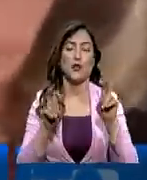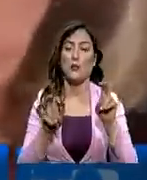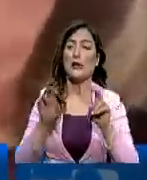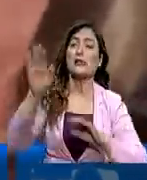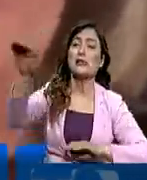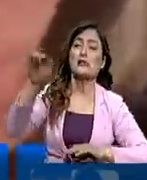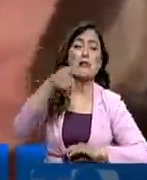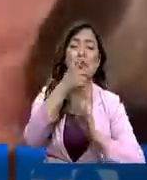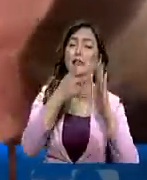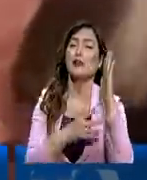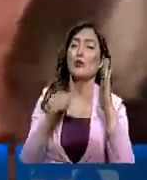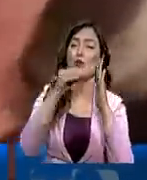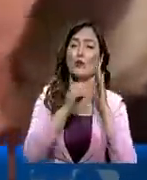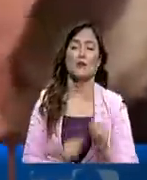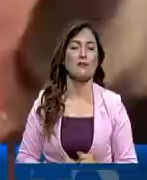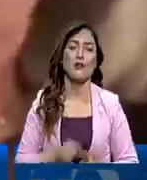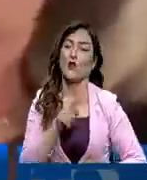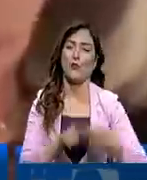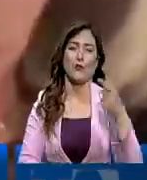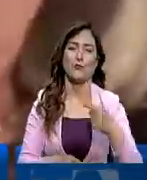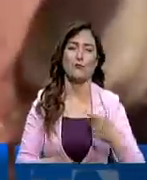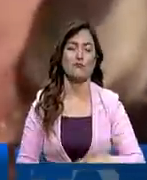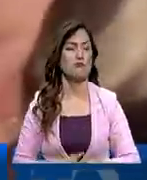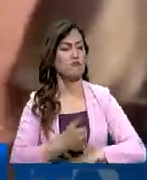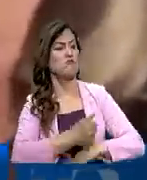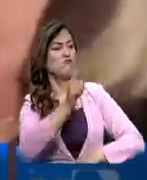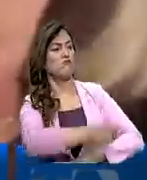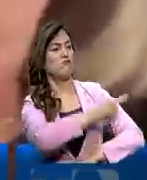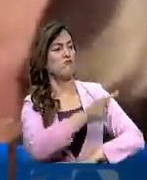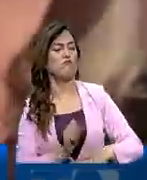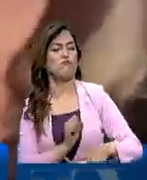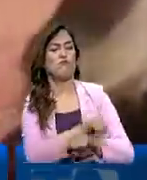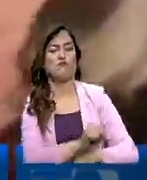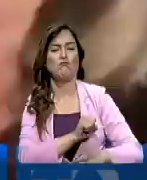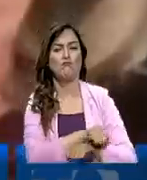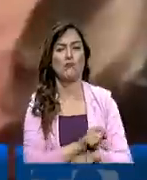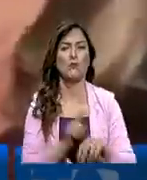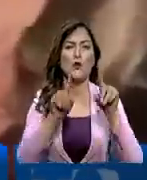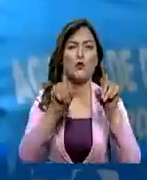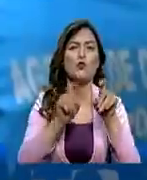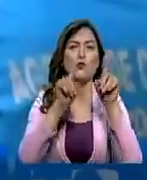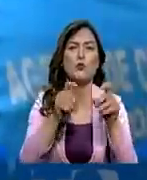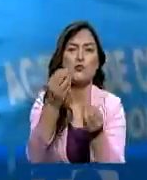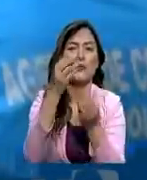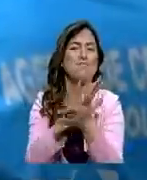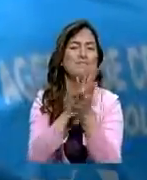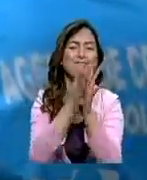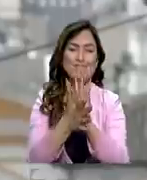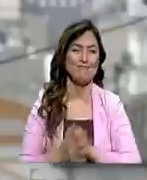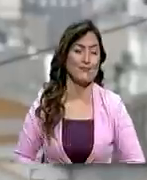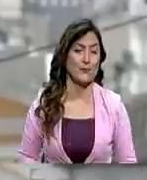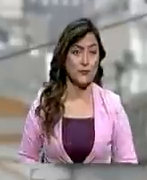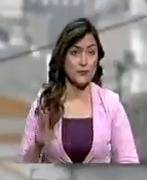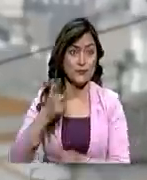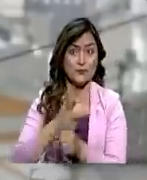hablar, y peor aún recibir nosotros en el Consejo información, yo lo he pedido. La razón para que las